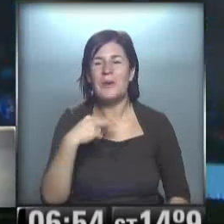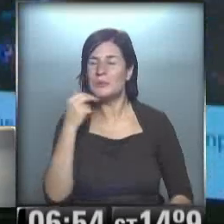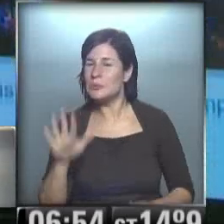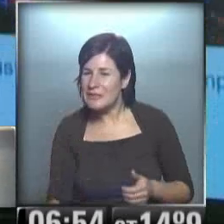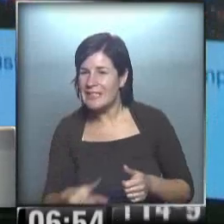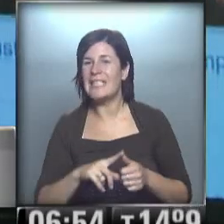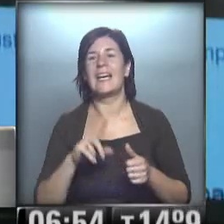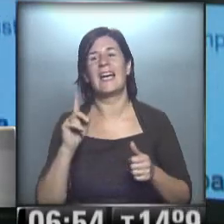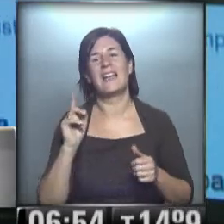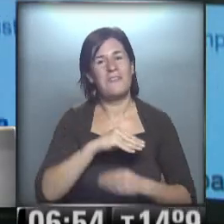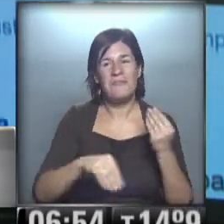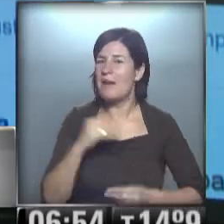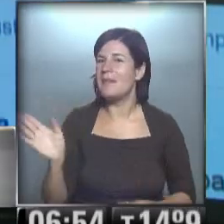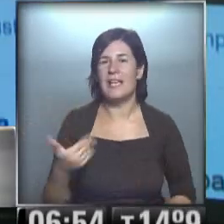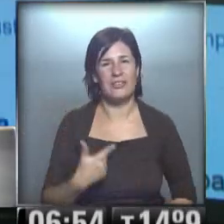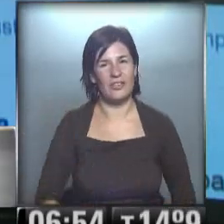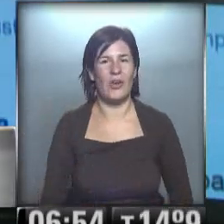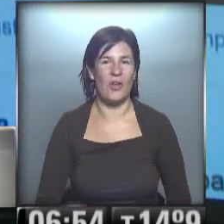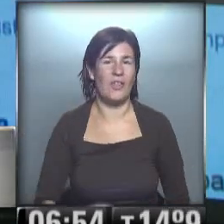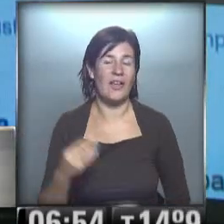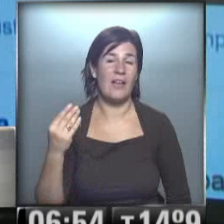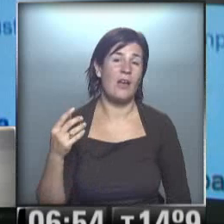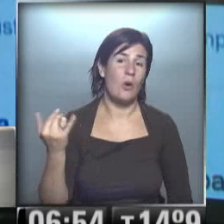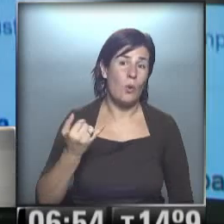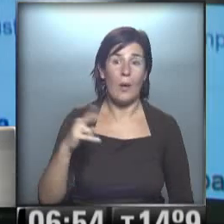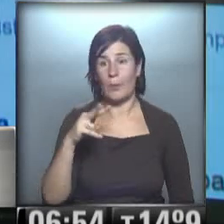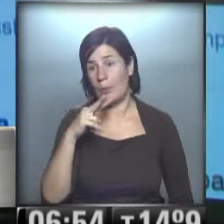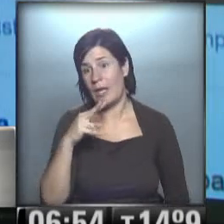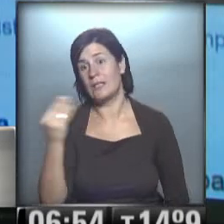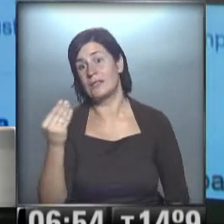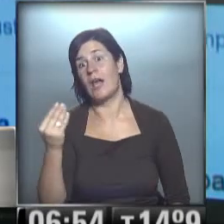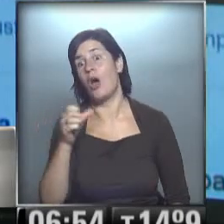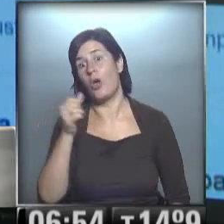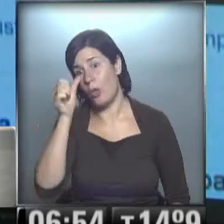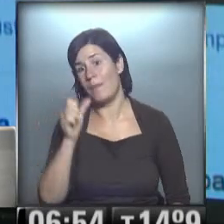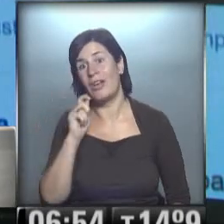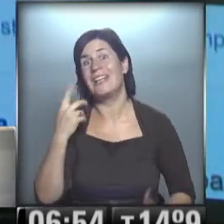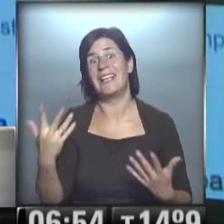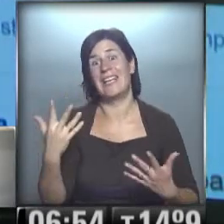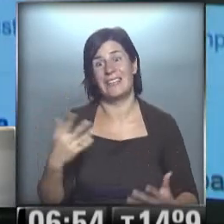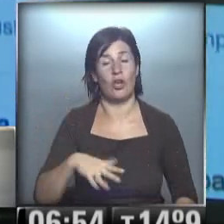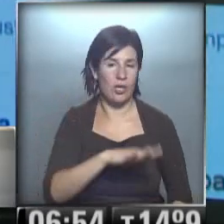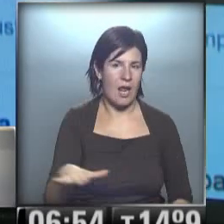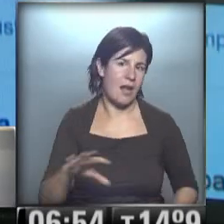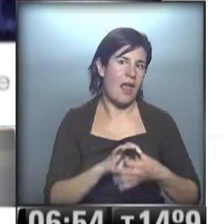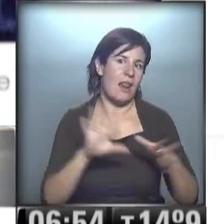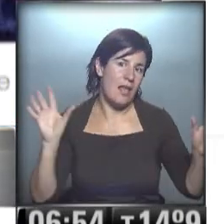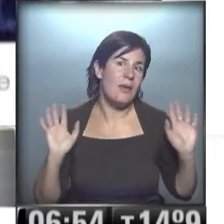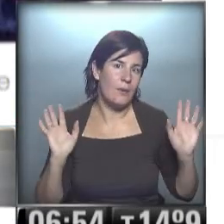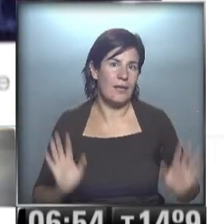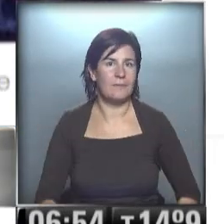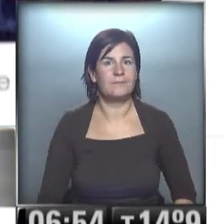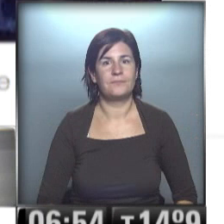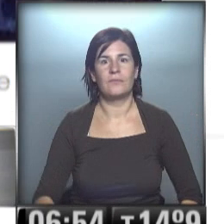hija, toda tu familia, buen fin de semana largo si pueden tomárselo. Los chicos se lo toman, ¿eh, Cari? Sí, ¿cómo? Foto de concurso,